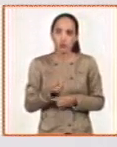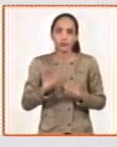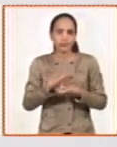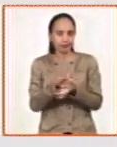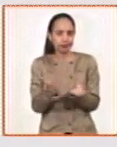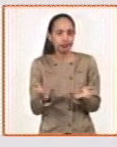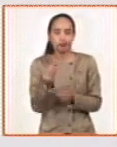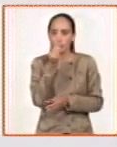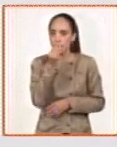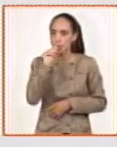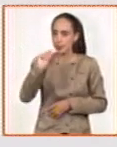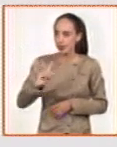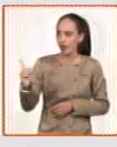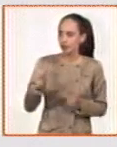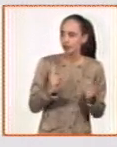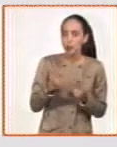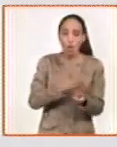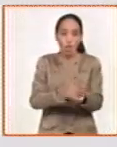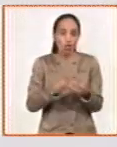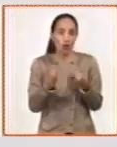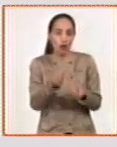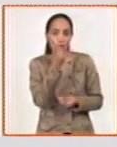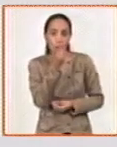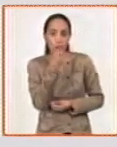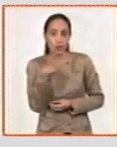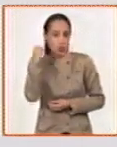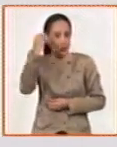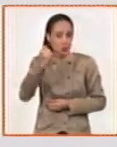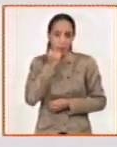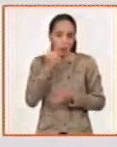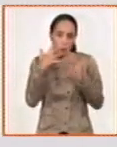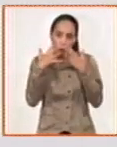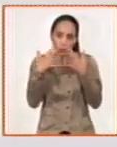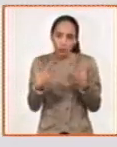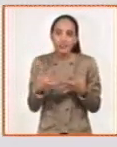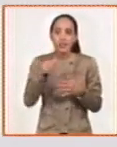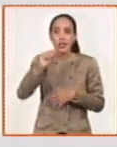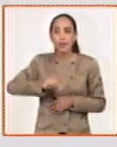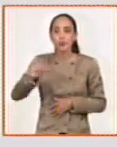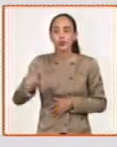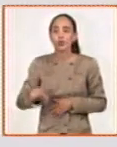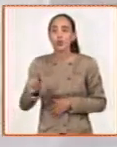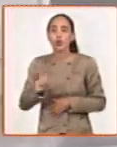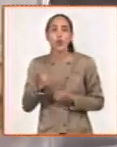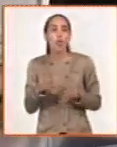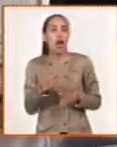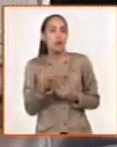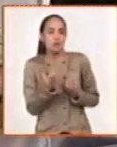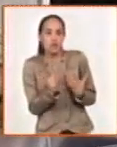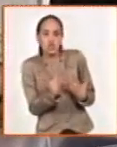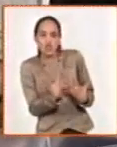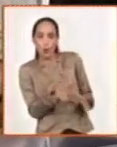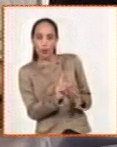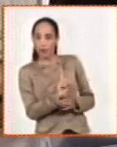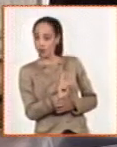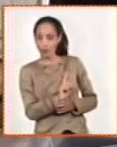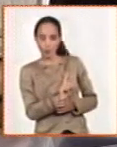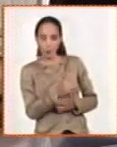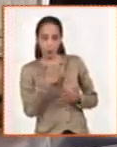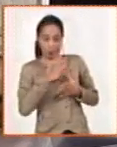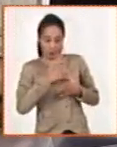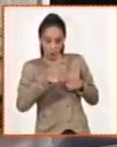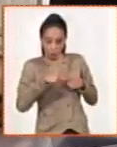la gente iba donando. Yo creo que lo más interesante en eso es que la gente no da lo que le sobra, la gente se quita. Y entonces es a